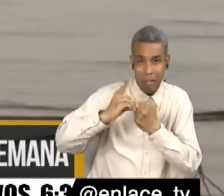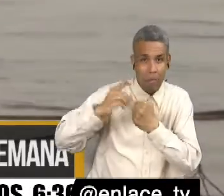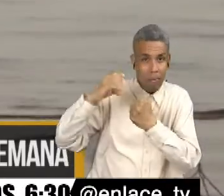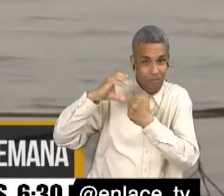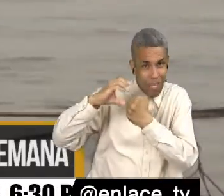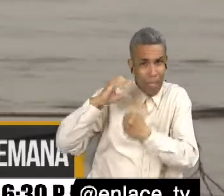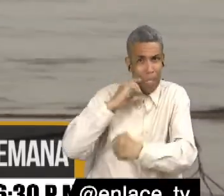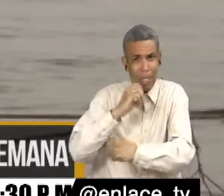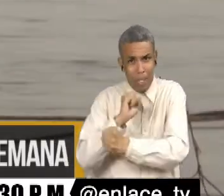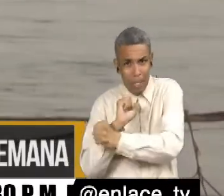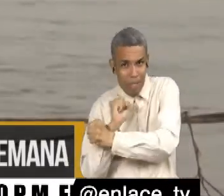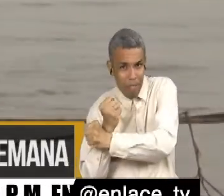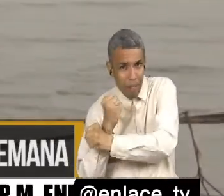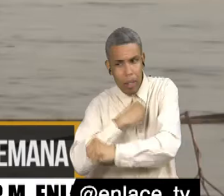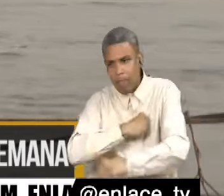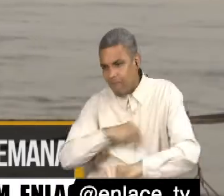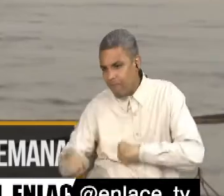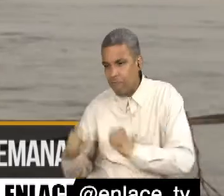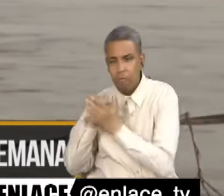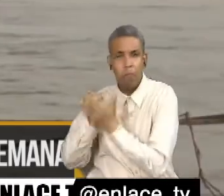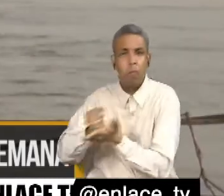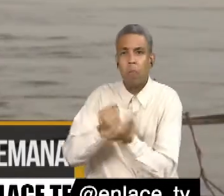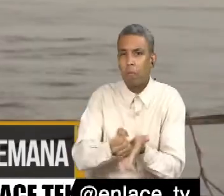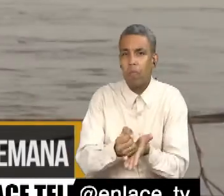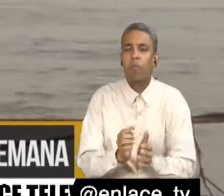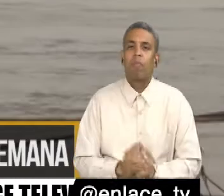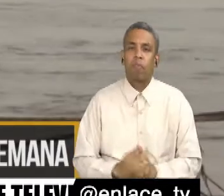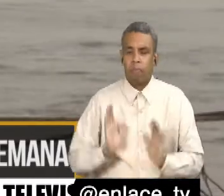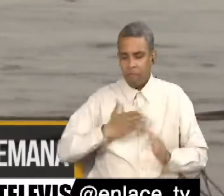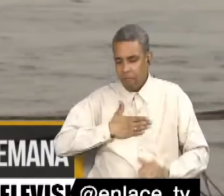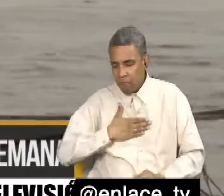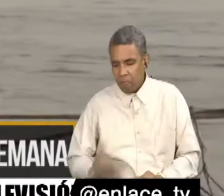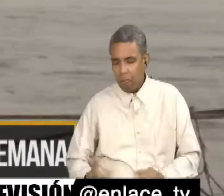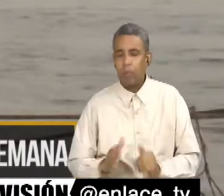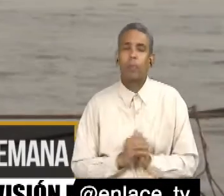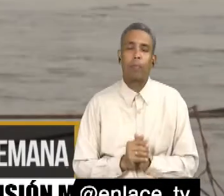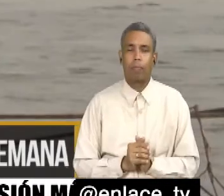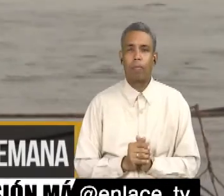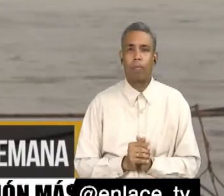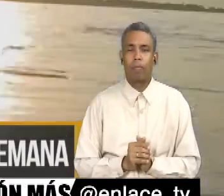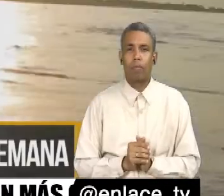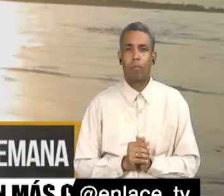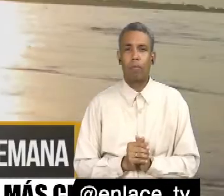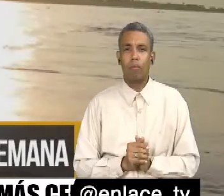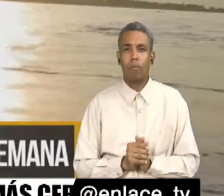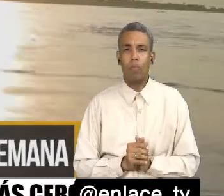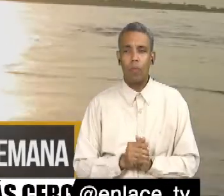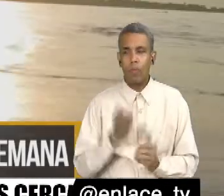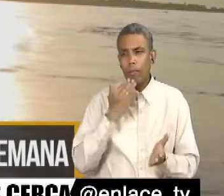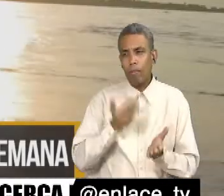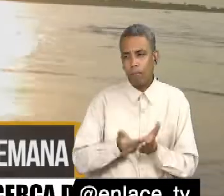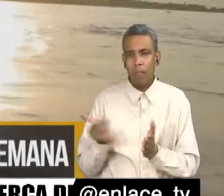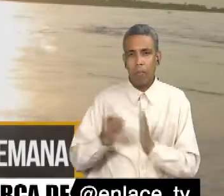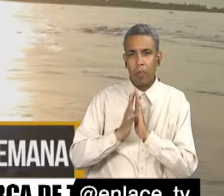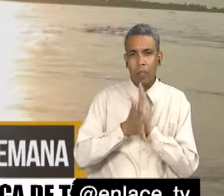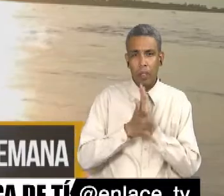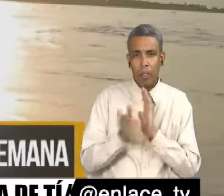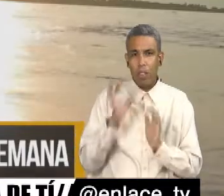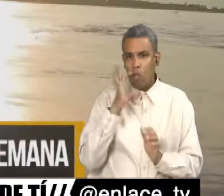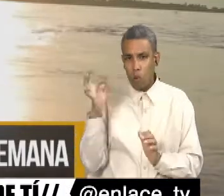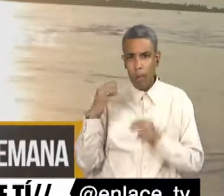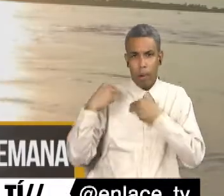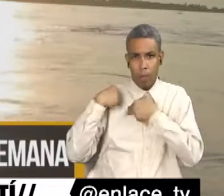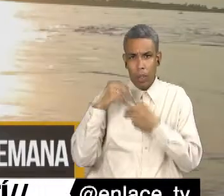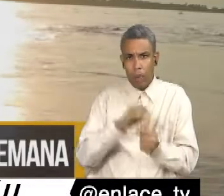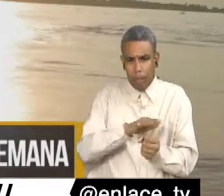Consejo Municipal de Gestión del Riesgo para atender cualquier evento que se nos llegue a presentar en Barranca Bermeja. Gracias, Alejandro Borges, secretario de Medio Ambiente. Así que